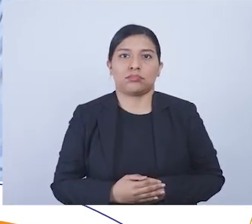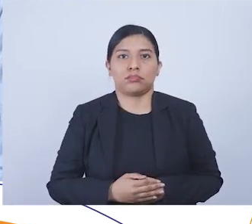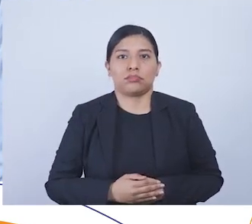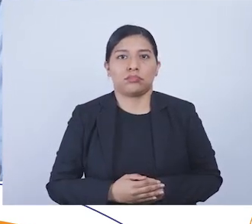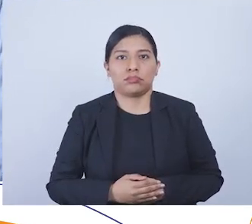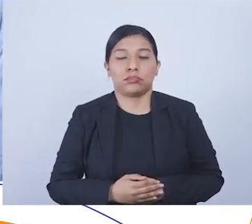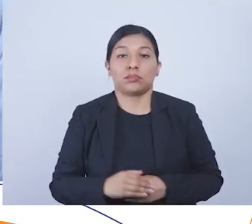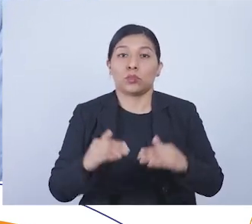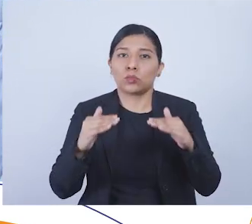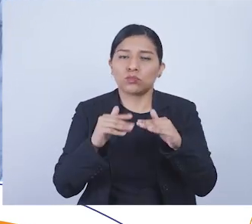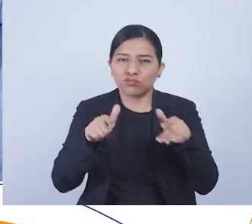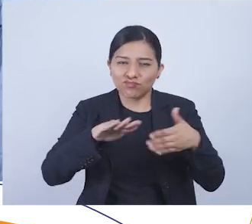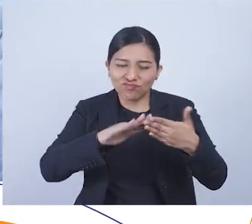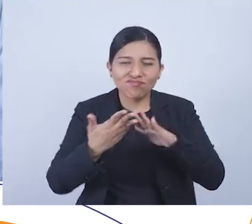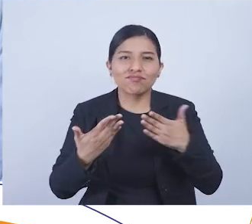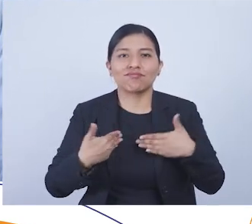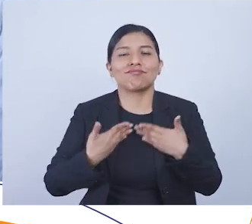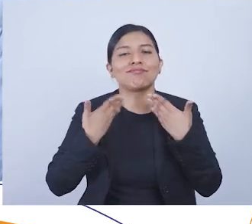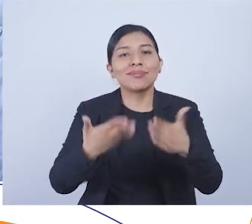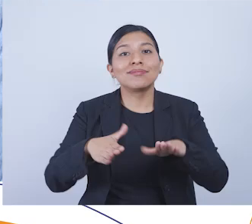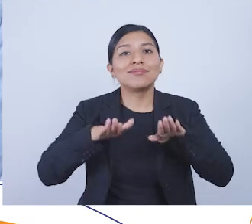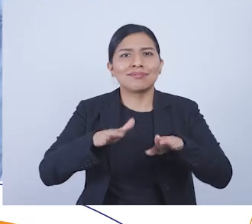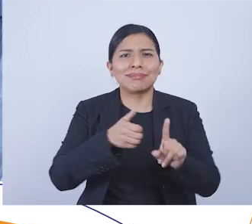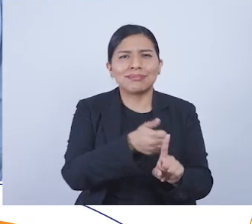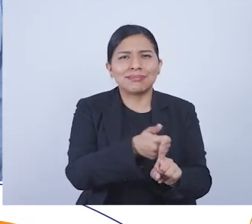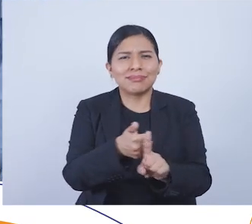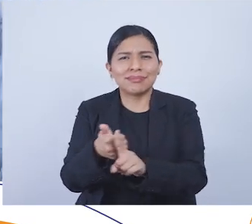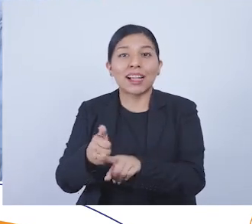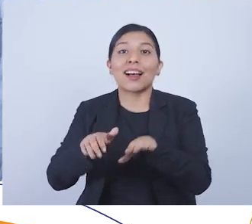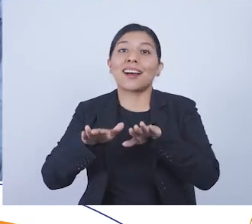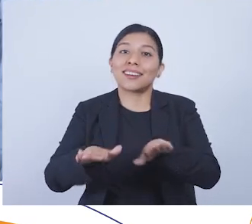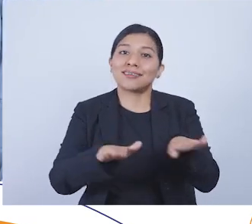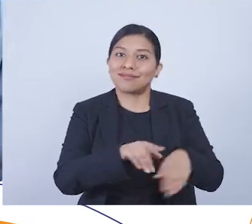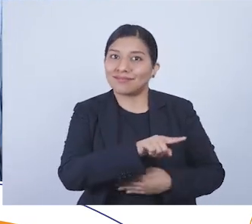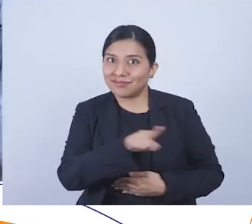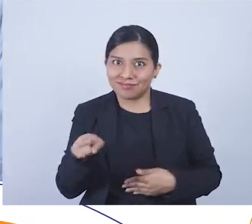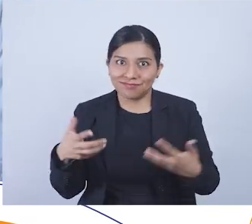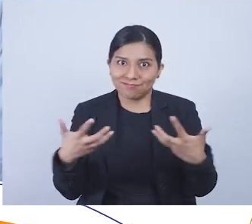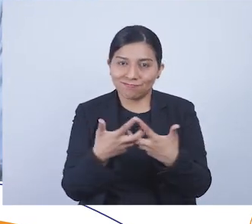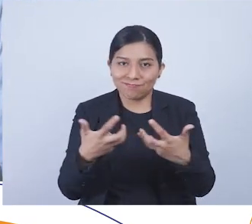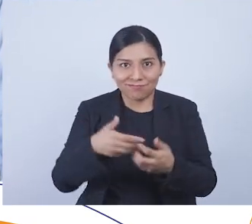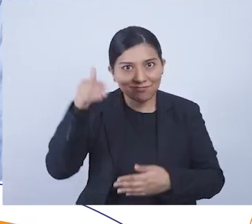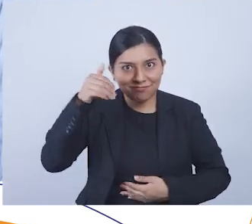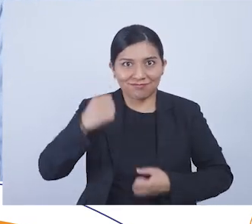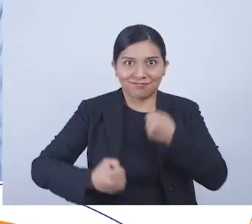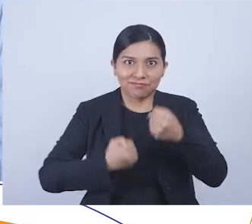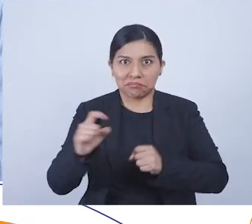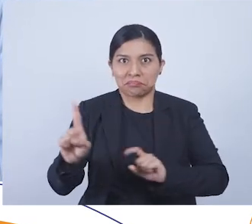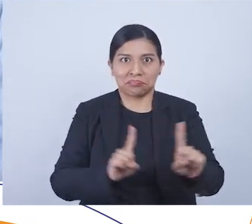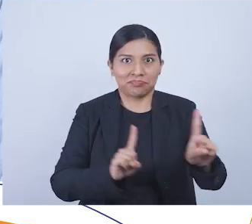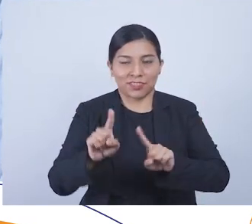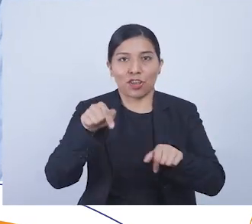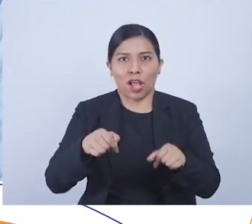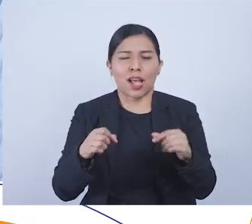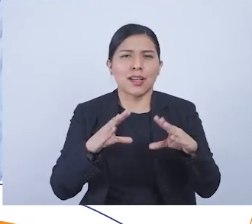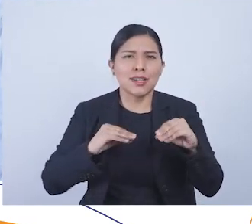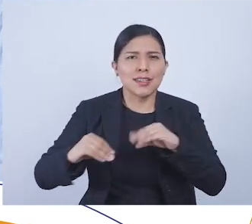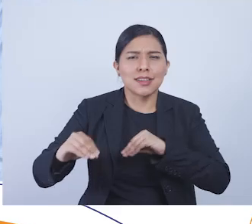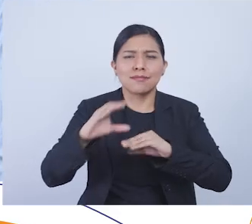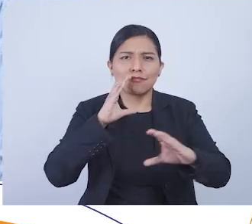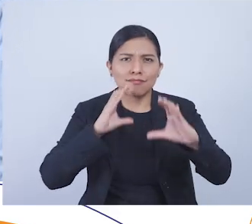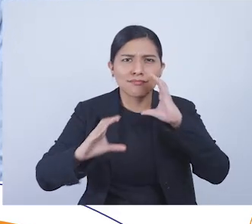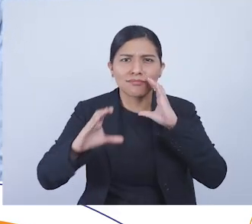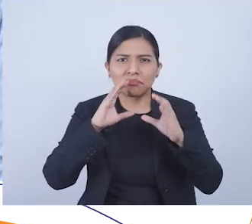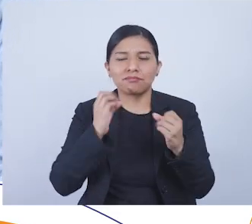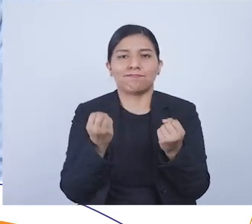de Ciudadanía, darles los más sinceros agradecimientos a cada uno de ustedes, compañeros de Educación Física, que han estado en este conversatorio, en